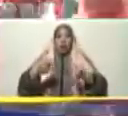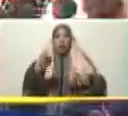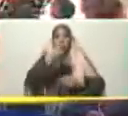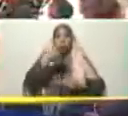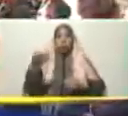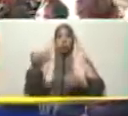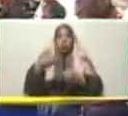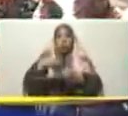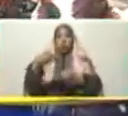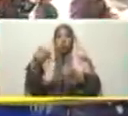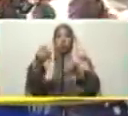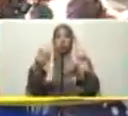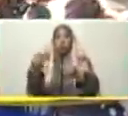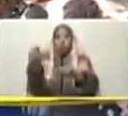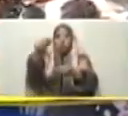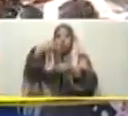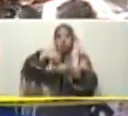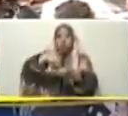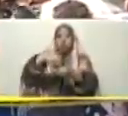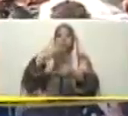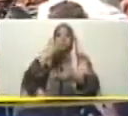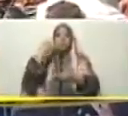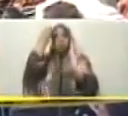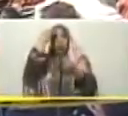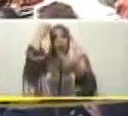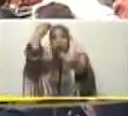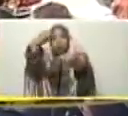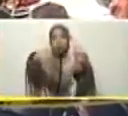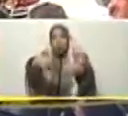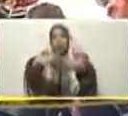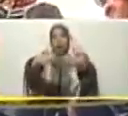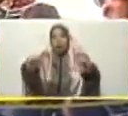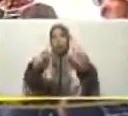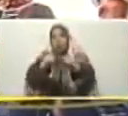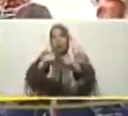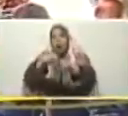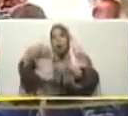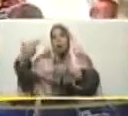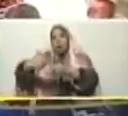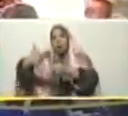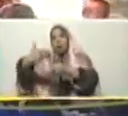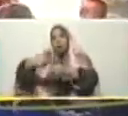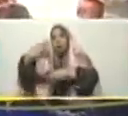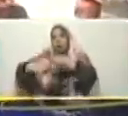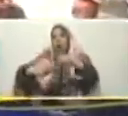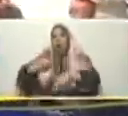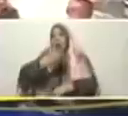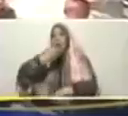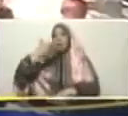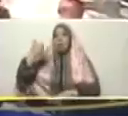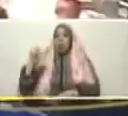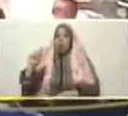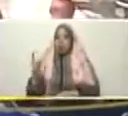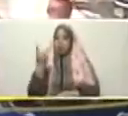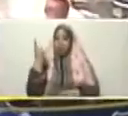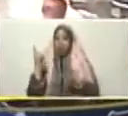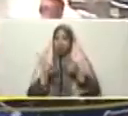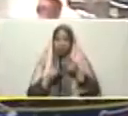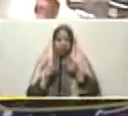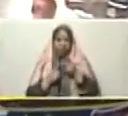mejoramos la industria petrolera la pusimos a todos y ahora con la primera mejoría